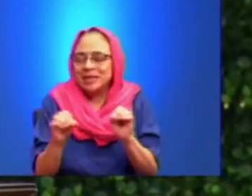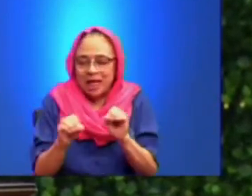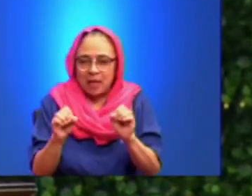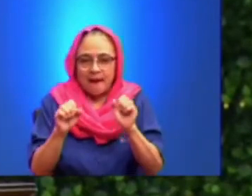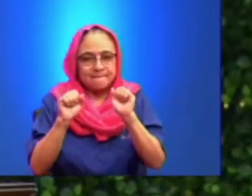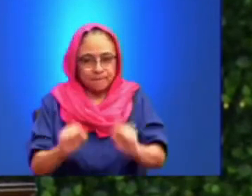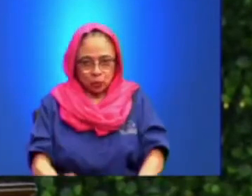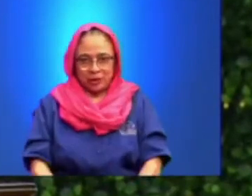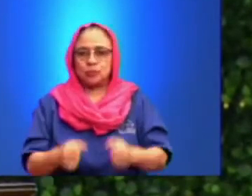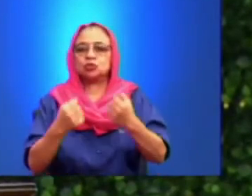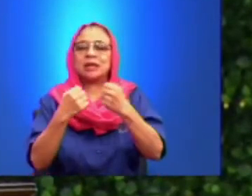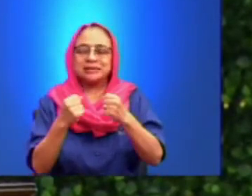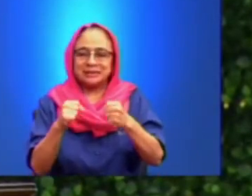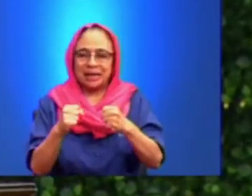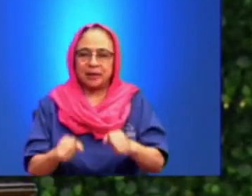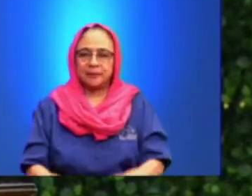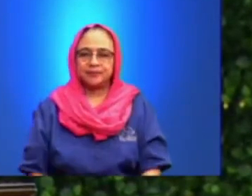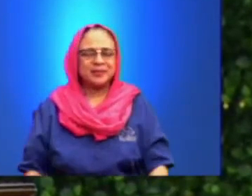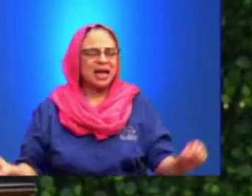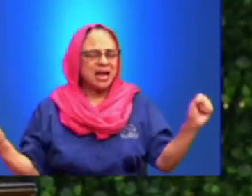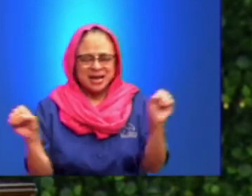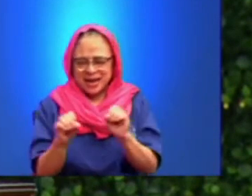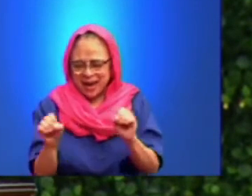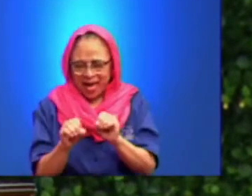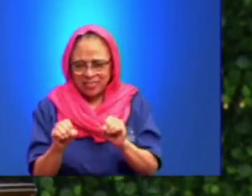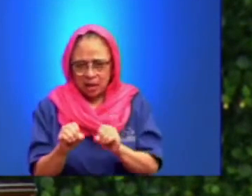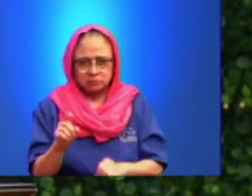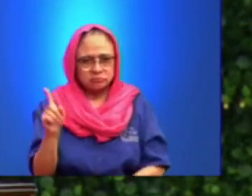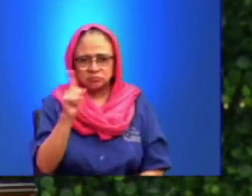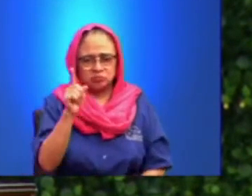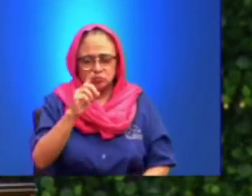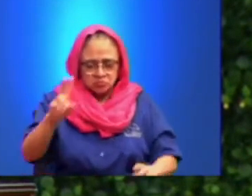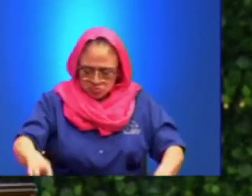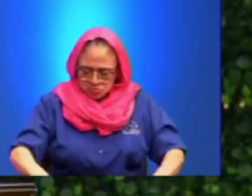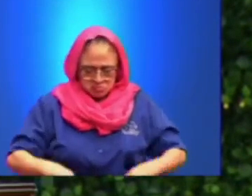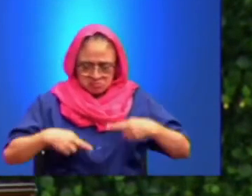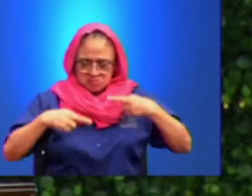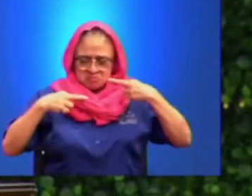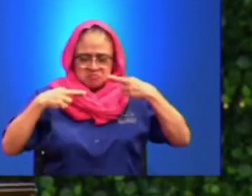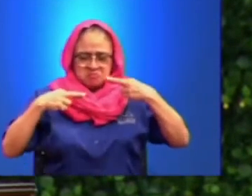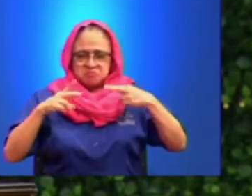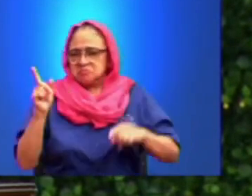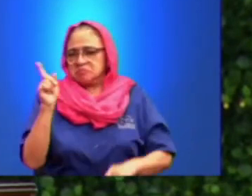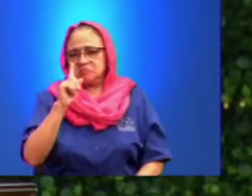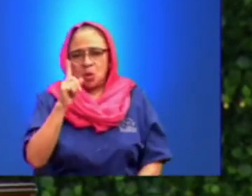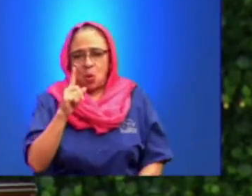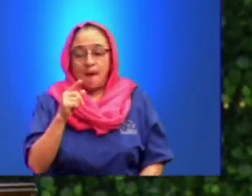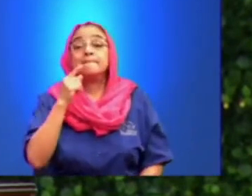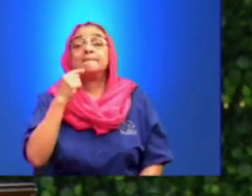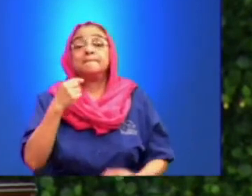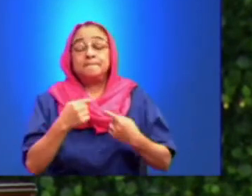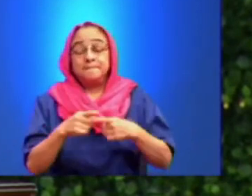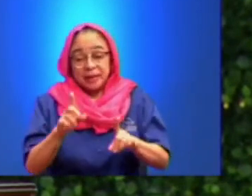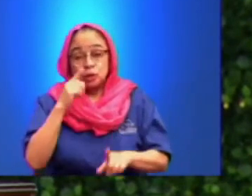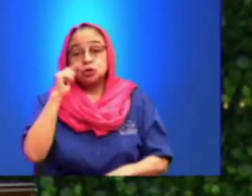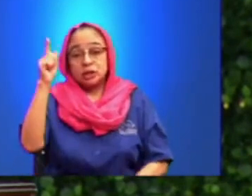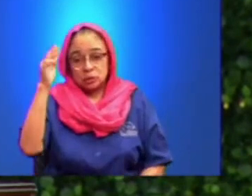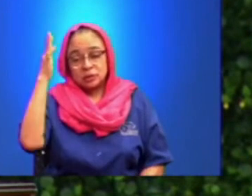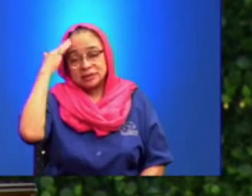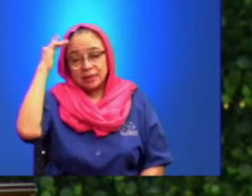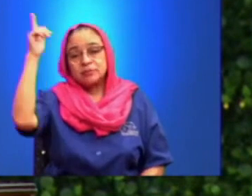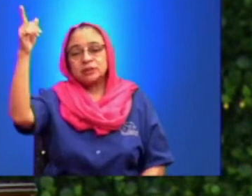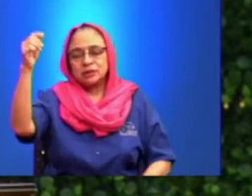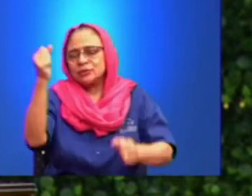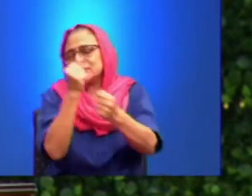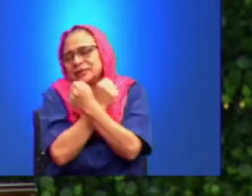lindo nada nada nada ni siquiera respirar pero señor sabemos que nos has